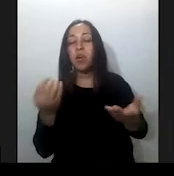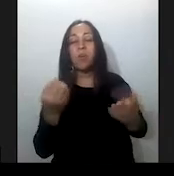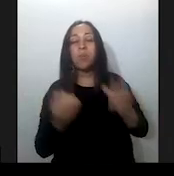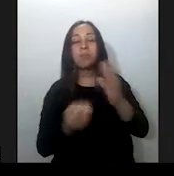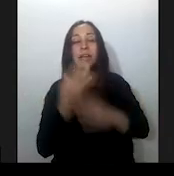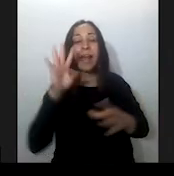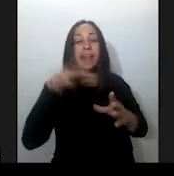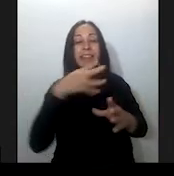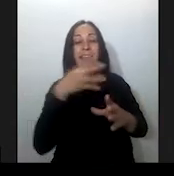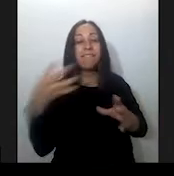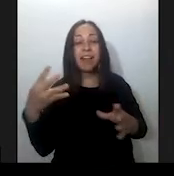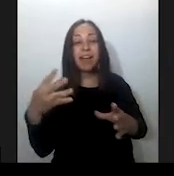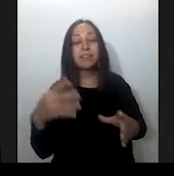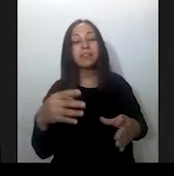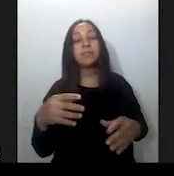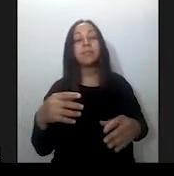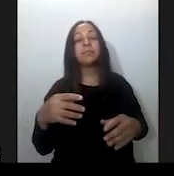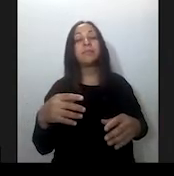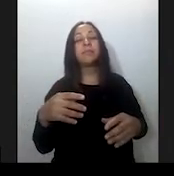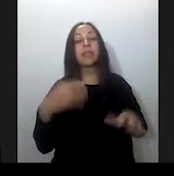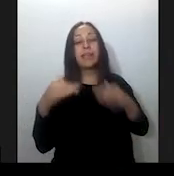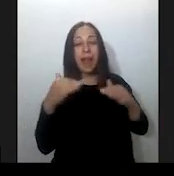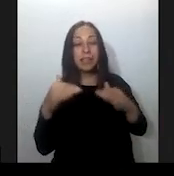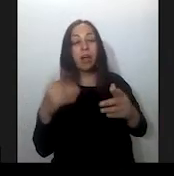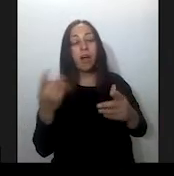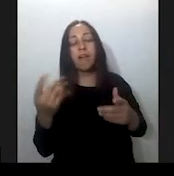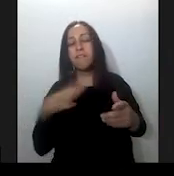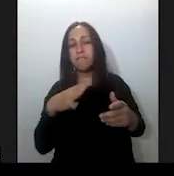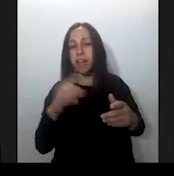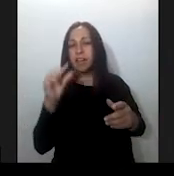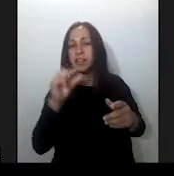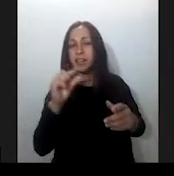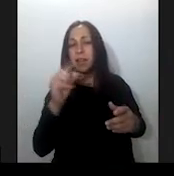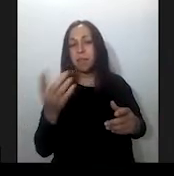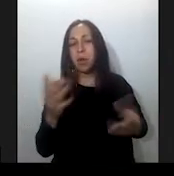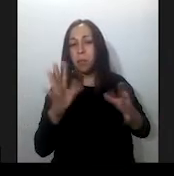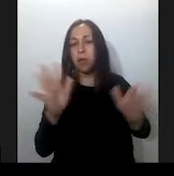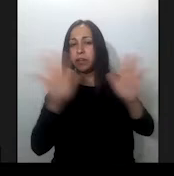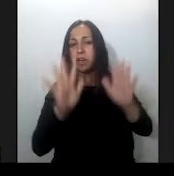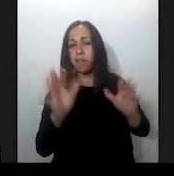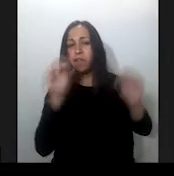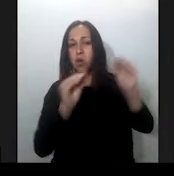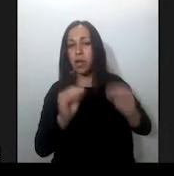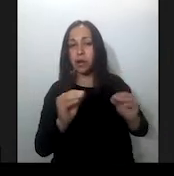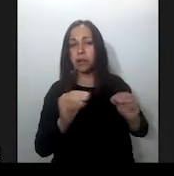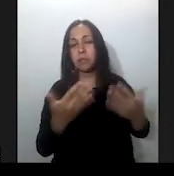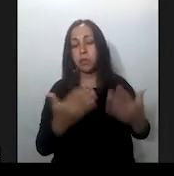crear una tabla nativa en Excel y ahí les cuento un poco más. Pero bueno, esto es un poco que pueden configurar prácticamente lo que necesitan. Si